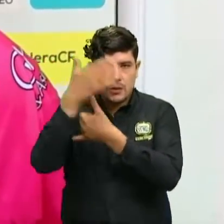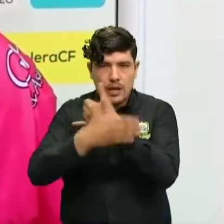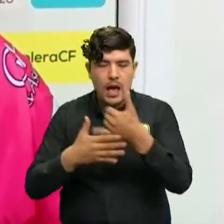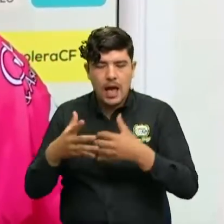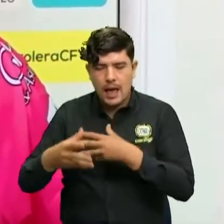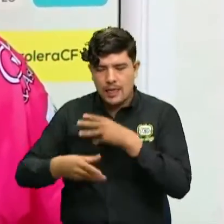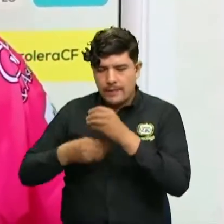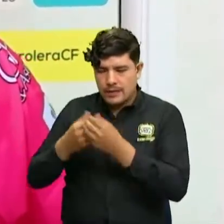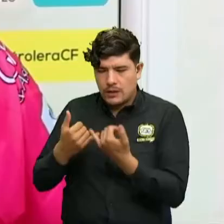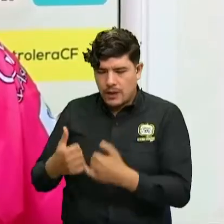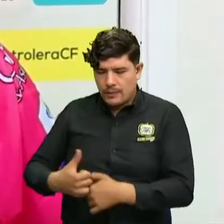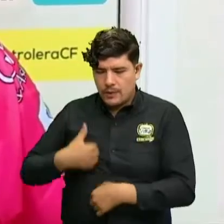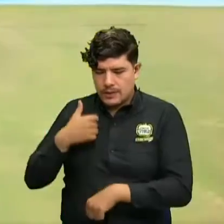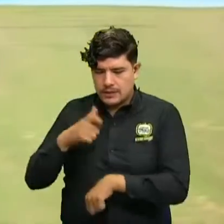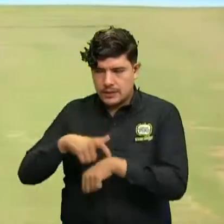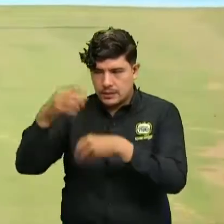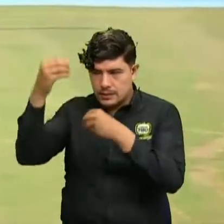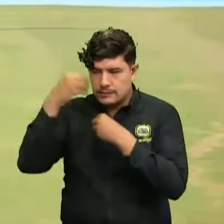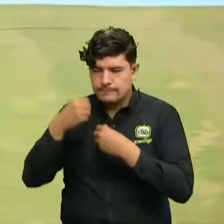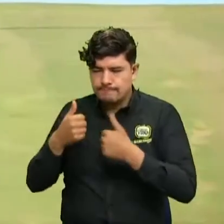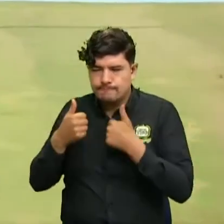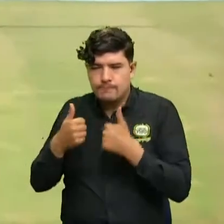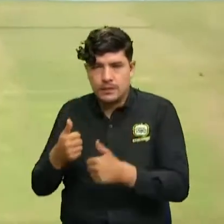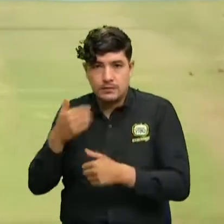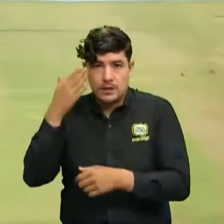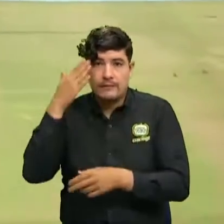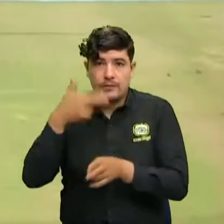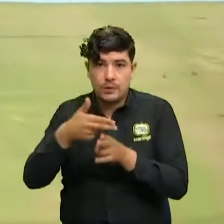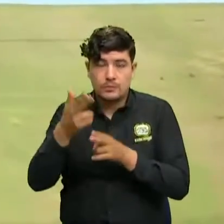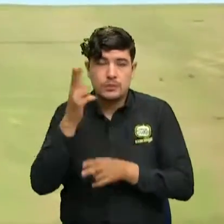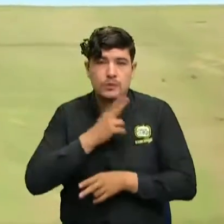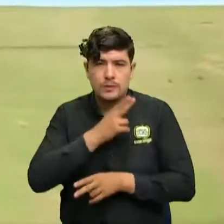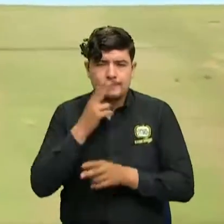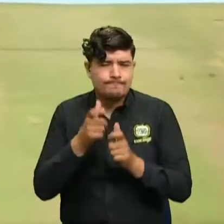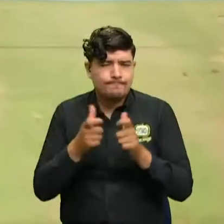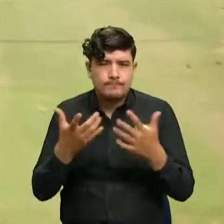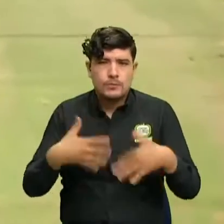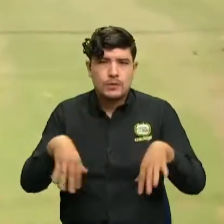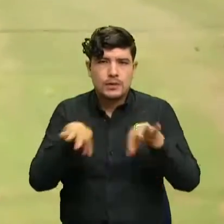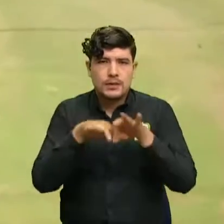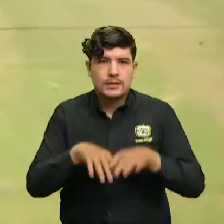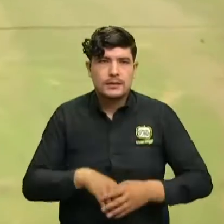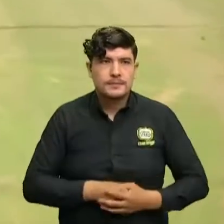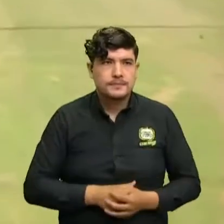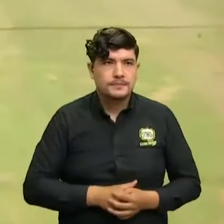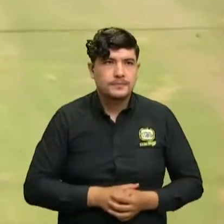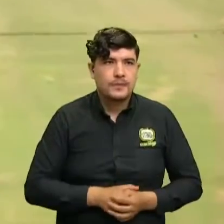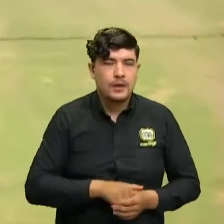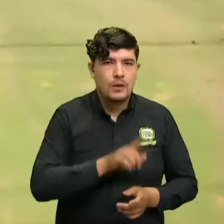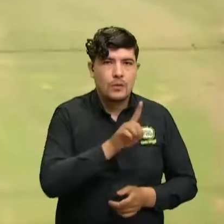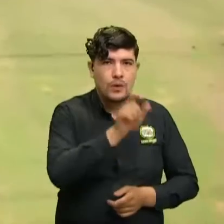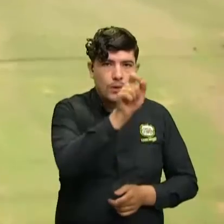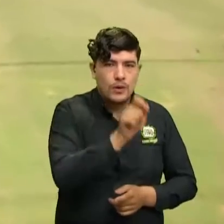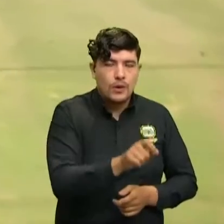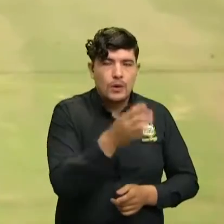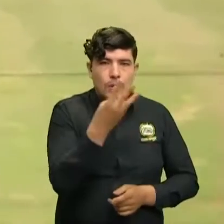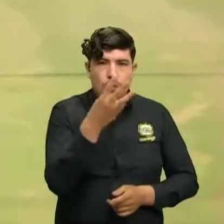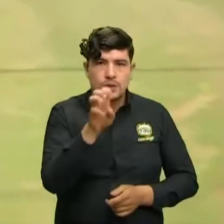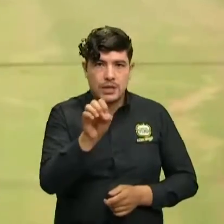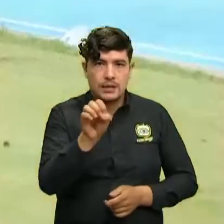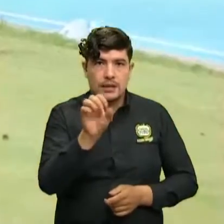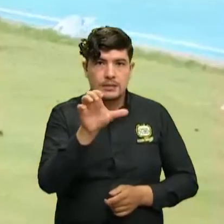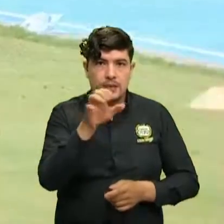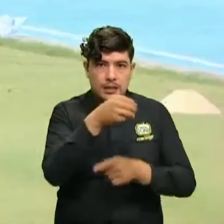bien de la mejor manera porque sabemos que tenemos un compromiso muy grande el guardameta que mide un metro ochenta centímetros de estatura hizo parte del microciclo de la